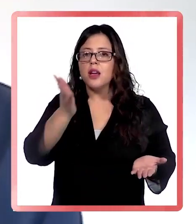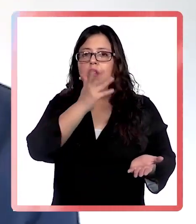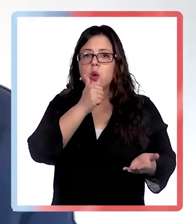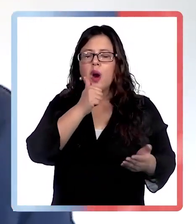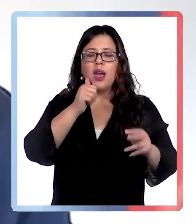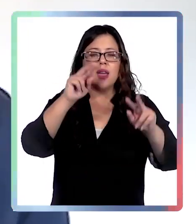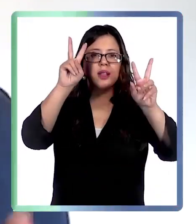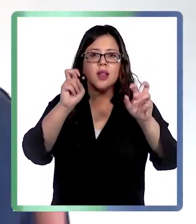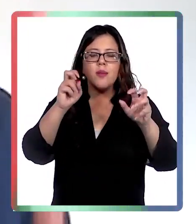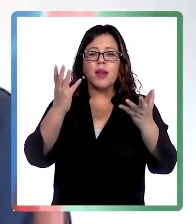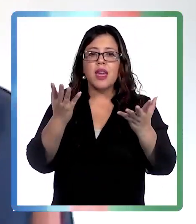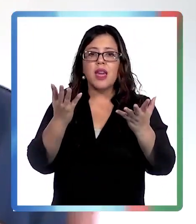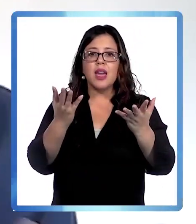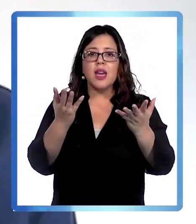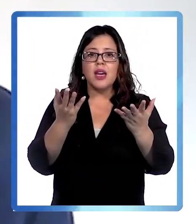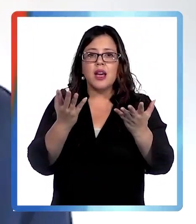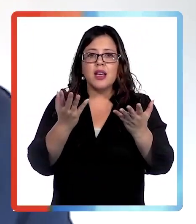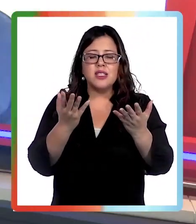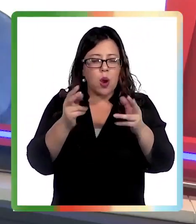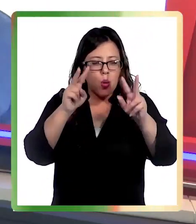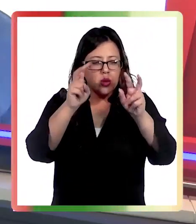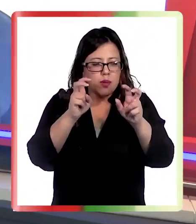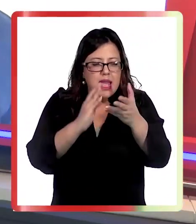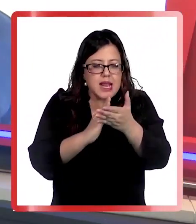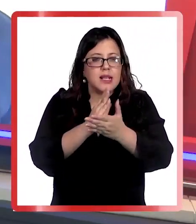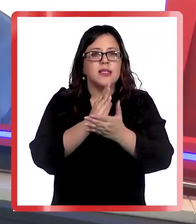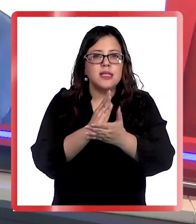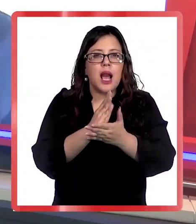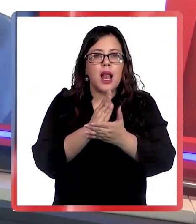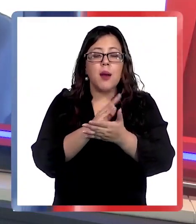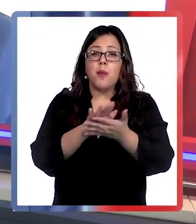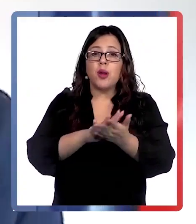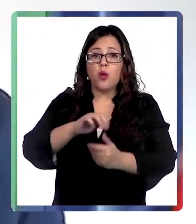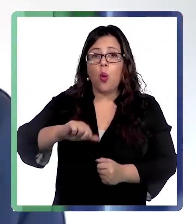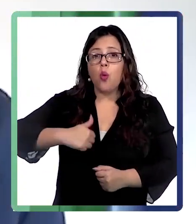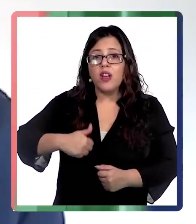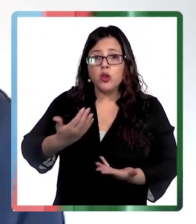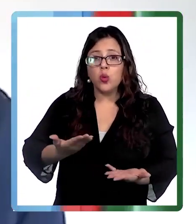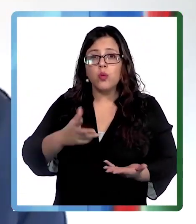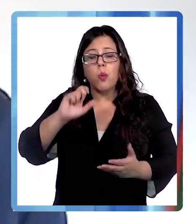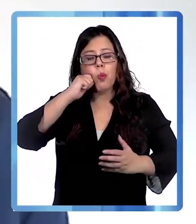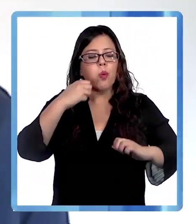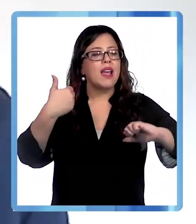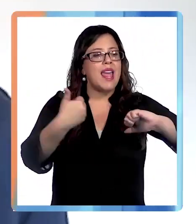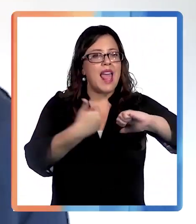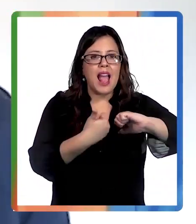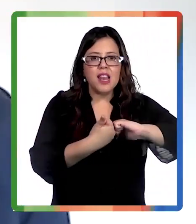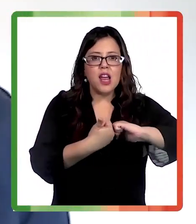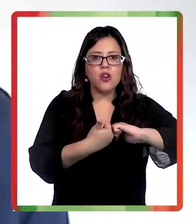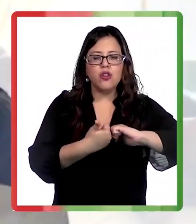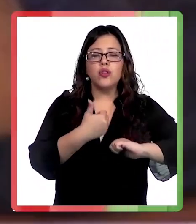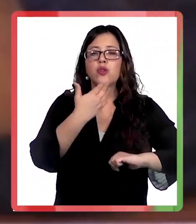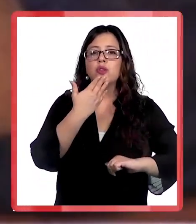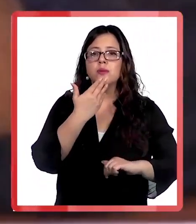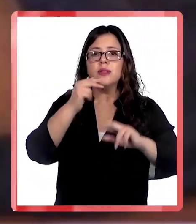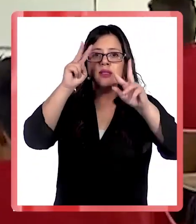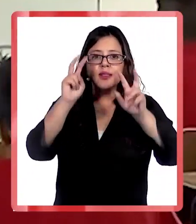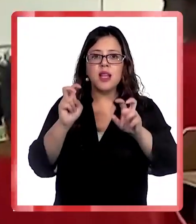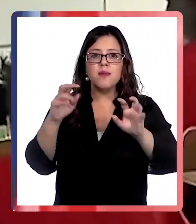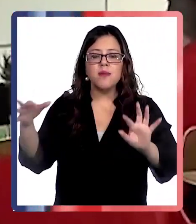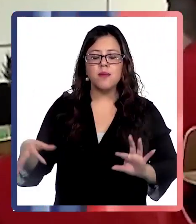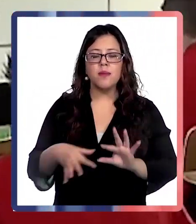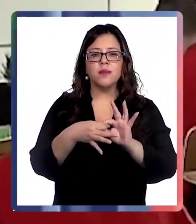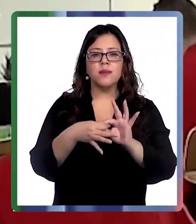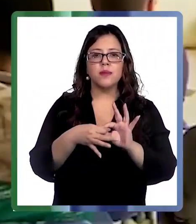en términos de juventud, la definición de género, o por ejemplo también temas asociados a posibilidades